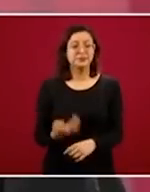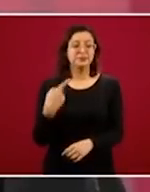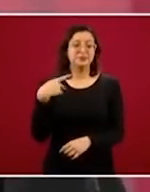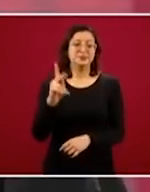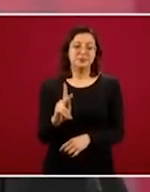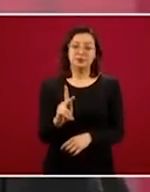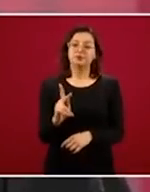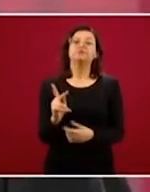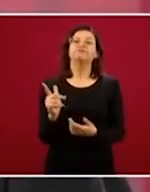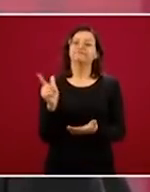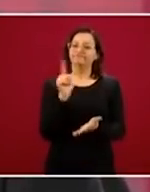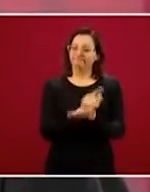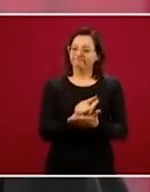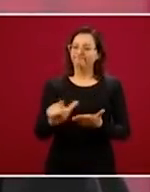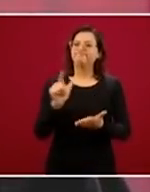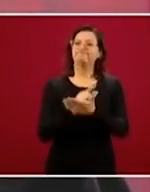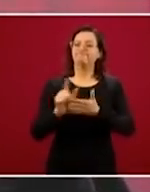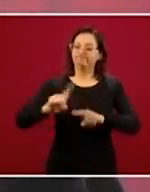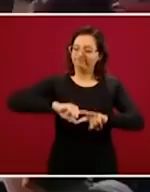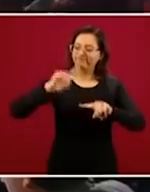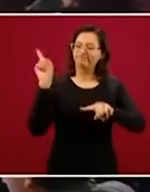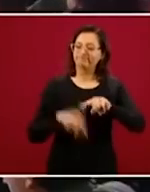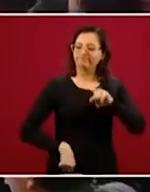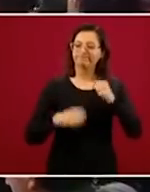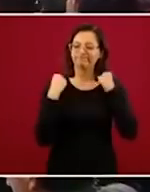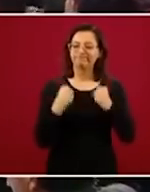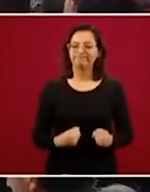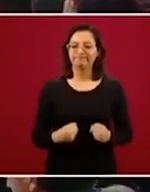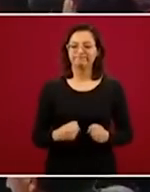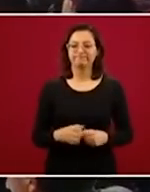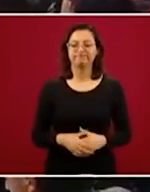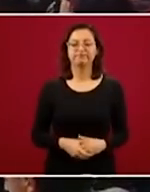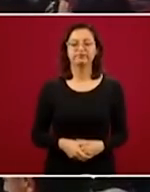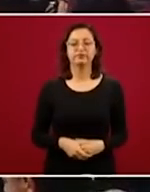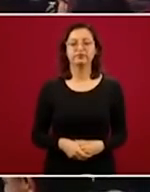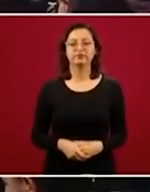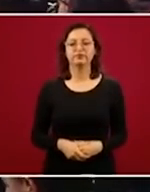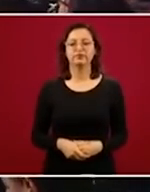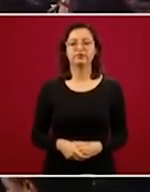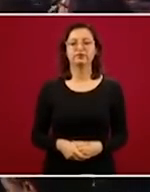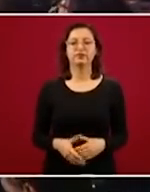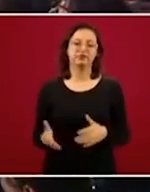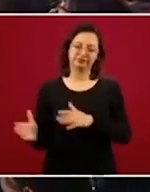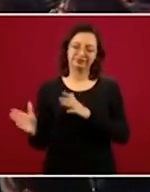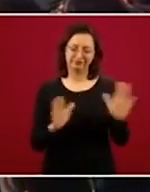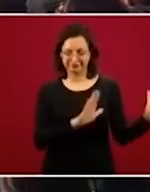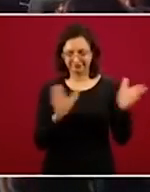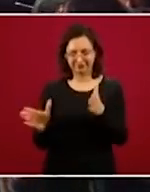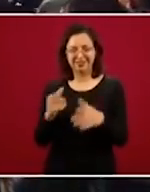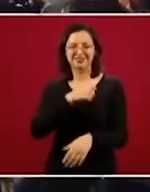limpiar de corrupción bueno pero esa salud